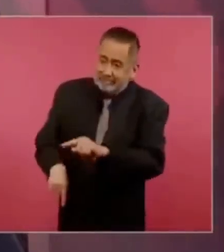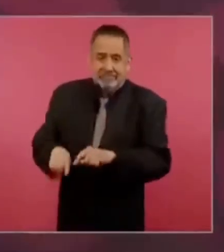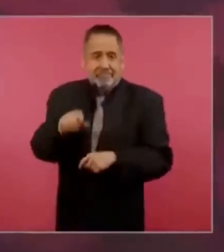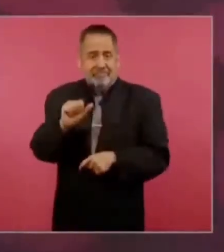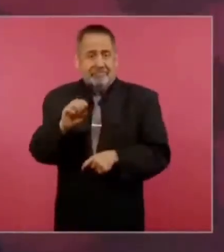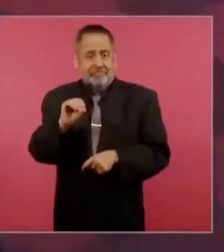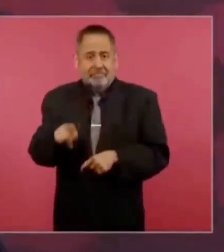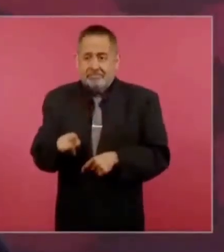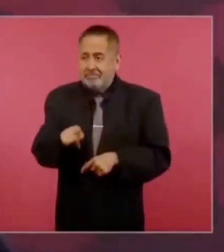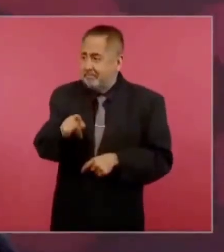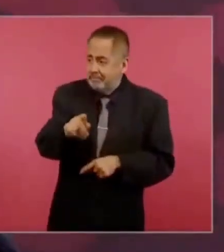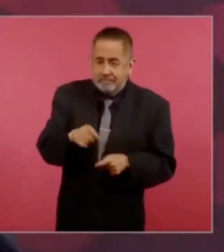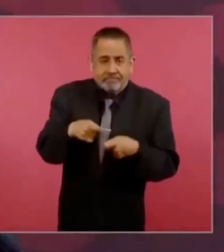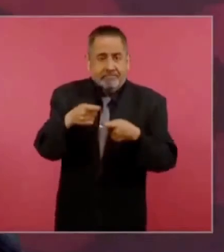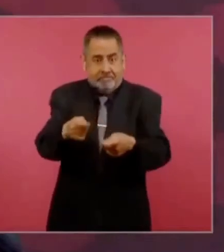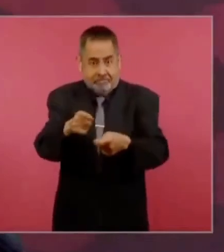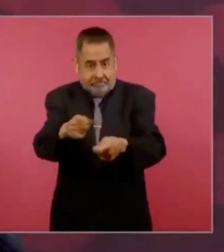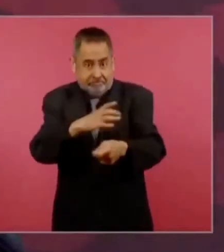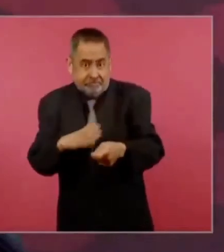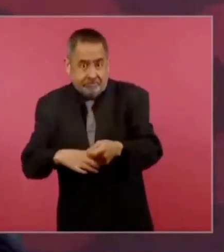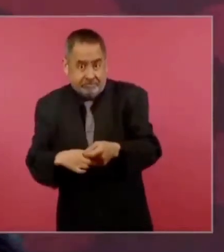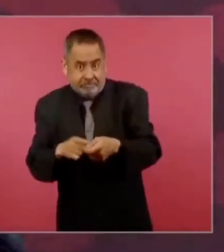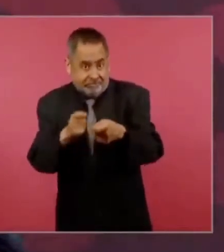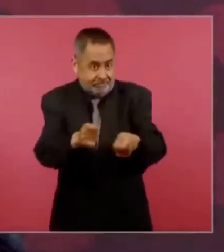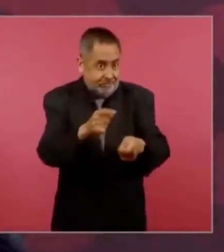y pasaron la charola.